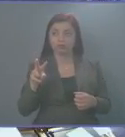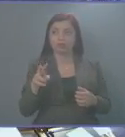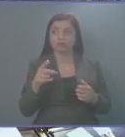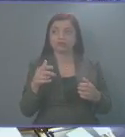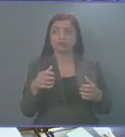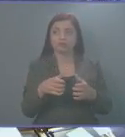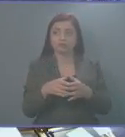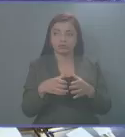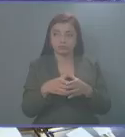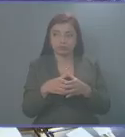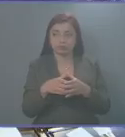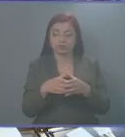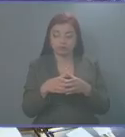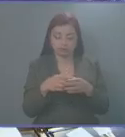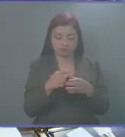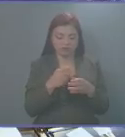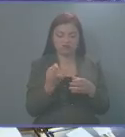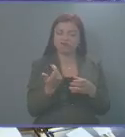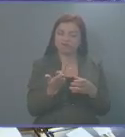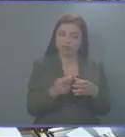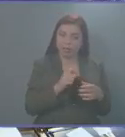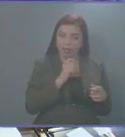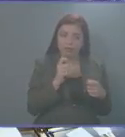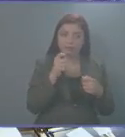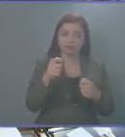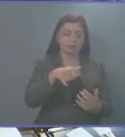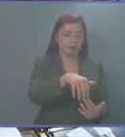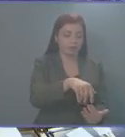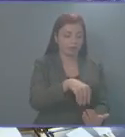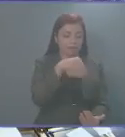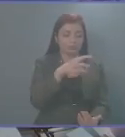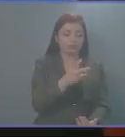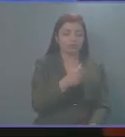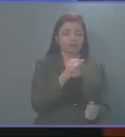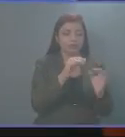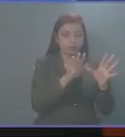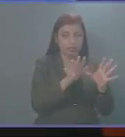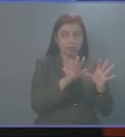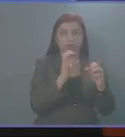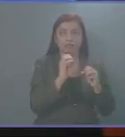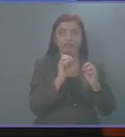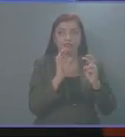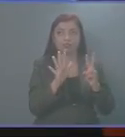La comisión que suscribe se refiere a los expedientes número